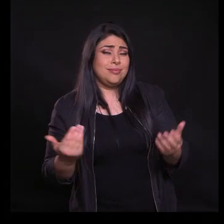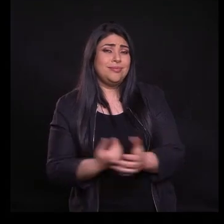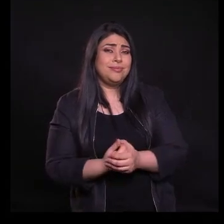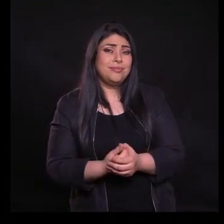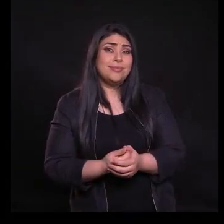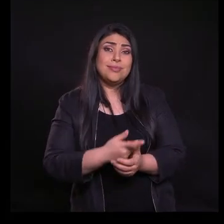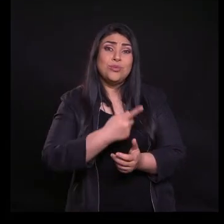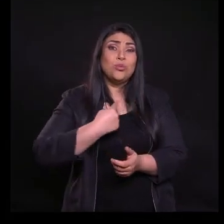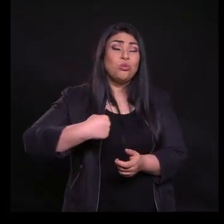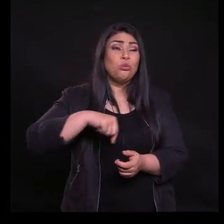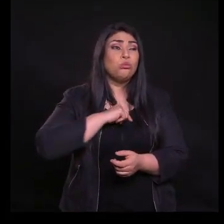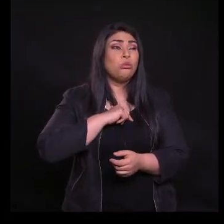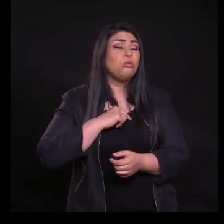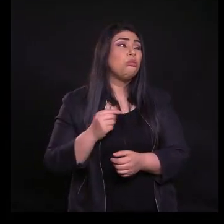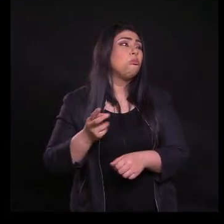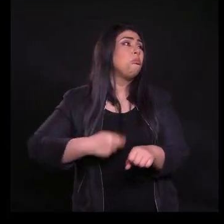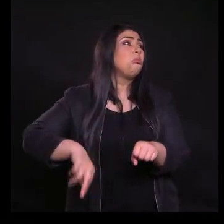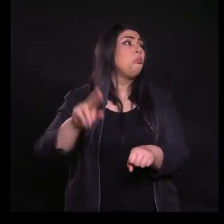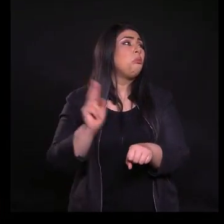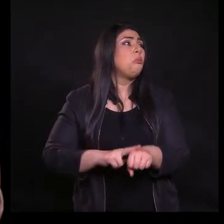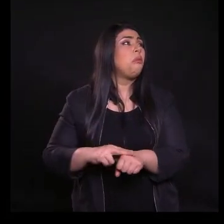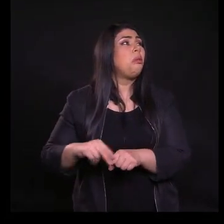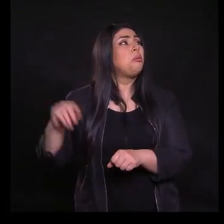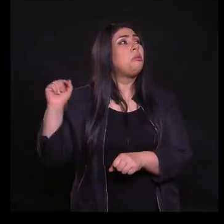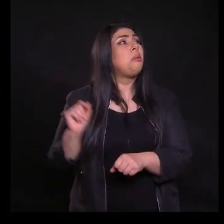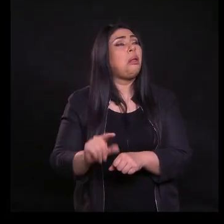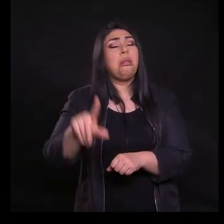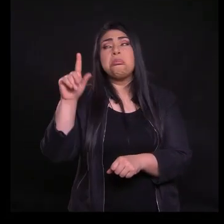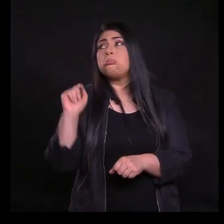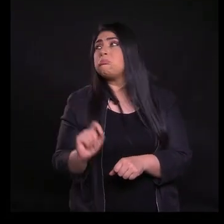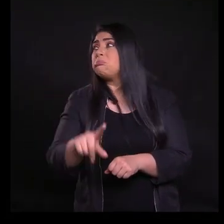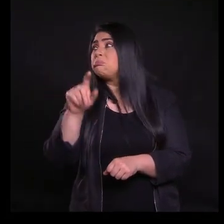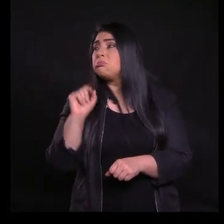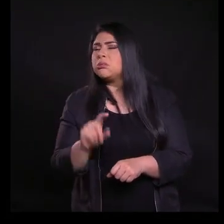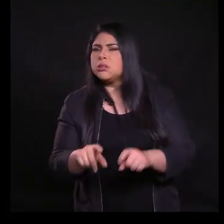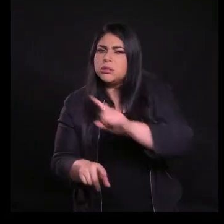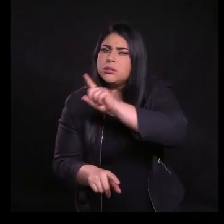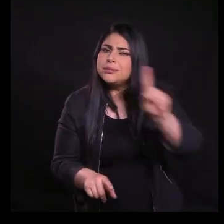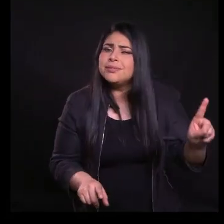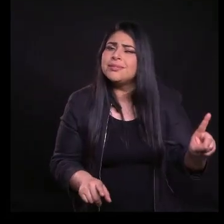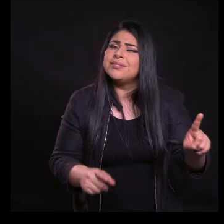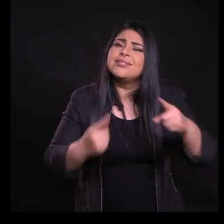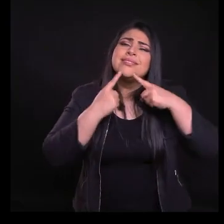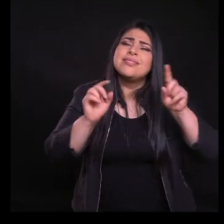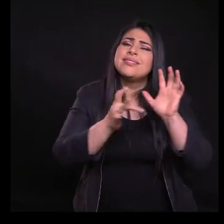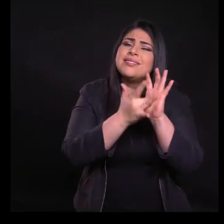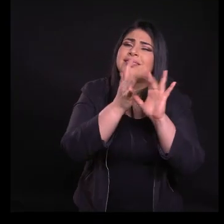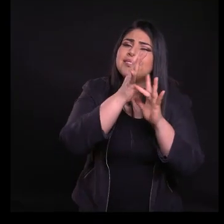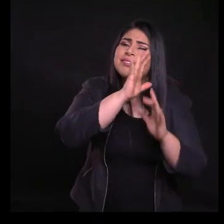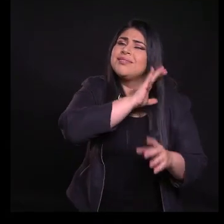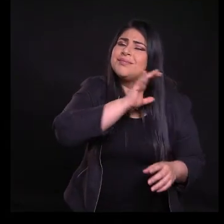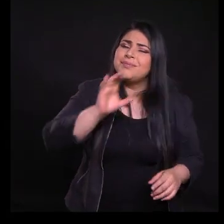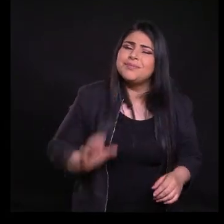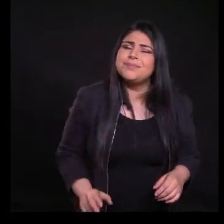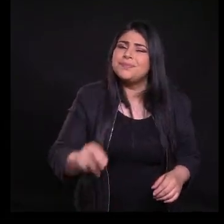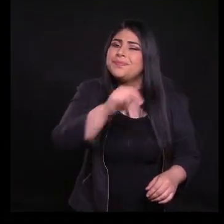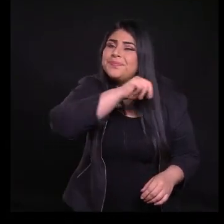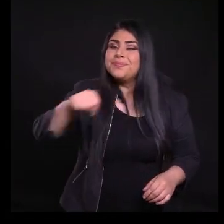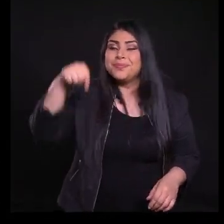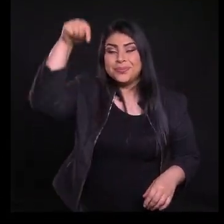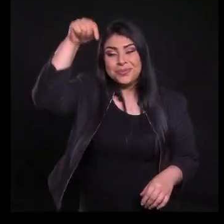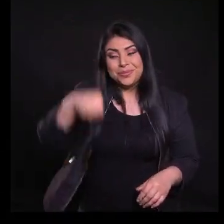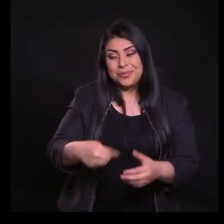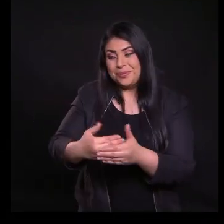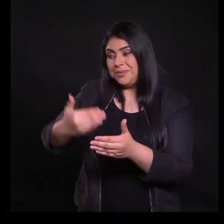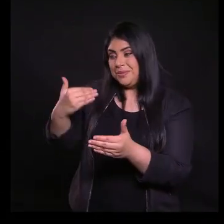una vida normal común y corriente no yo declaro en el nombre de jesús que hoy se marca un antes y un después y